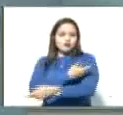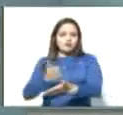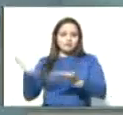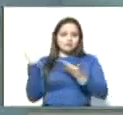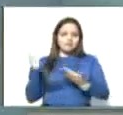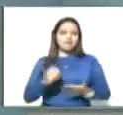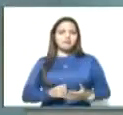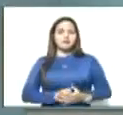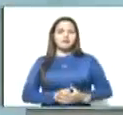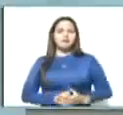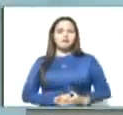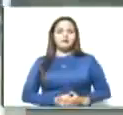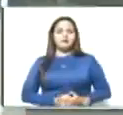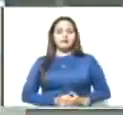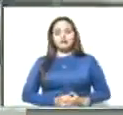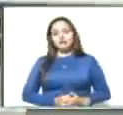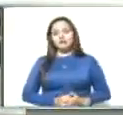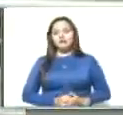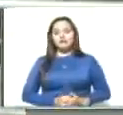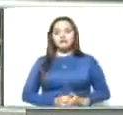Maisbel.